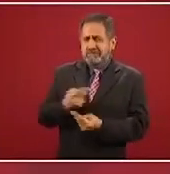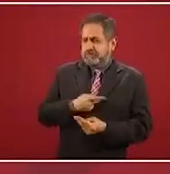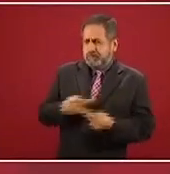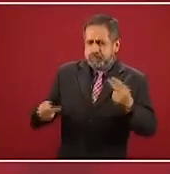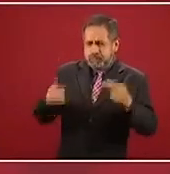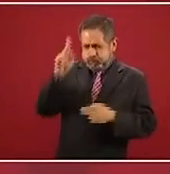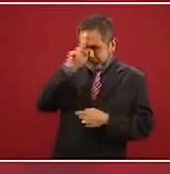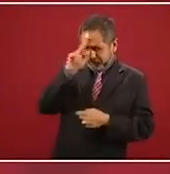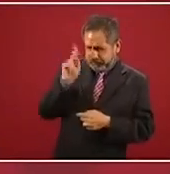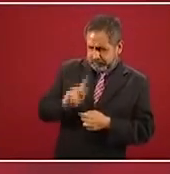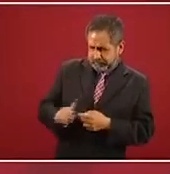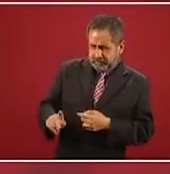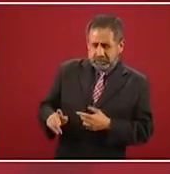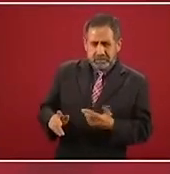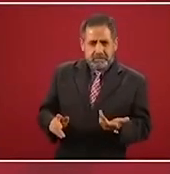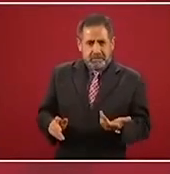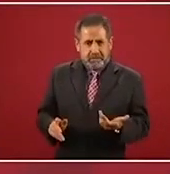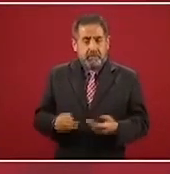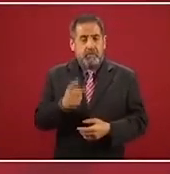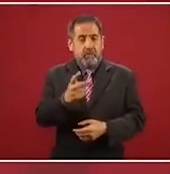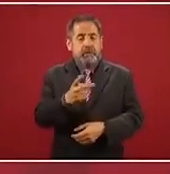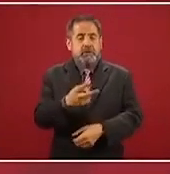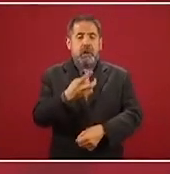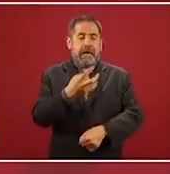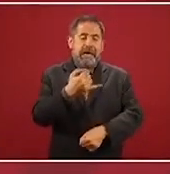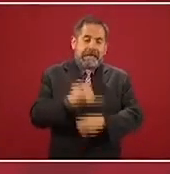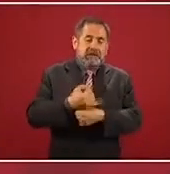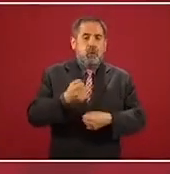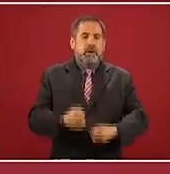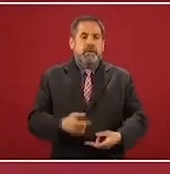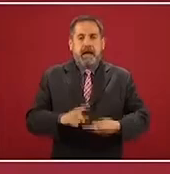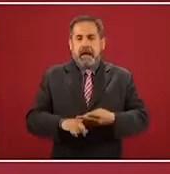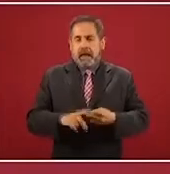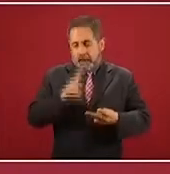produjo la inseguridad y la violencia.